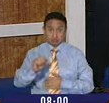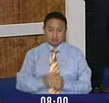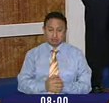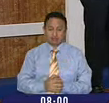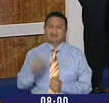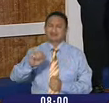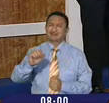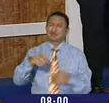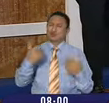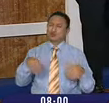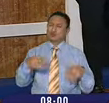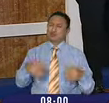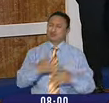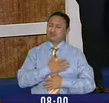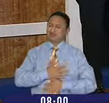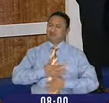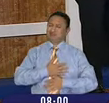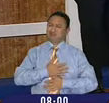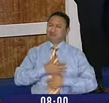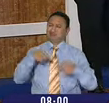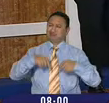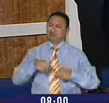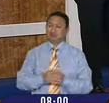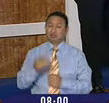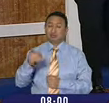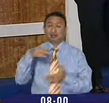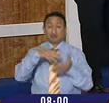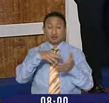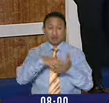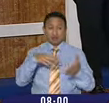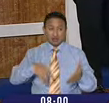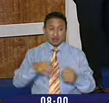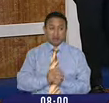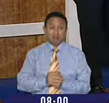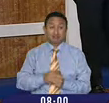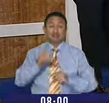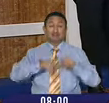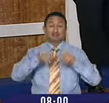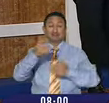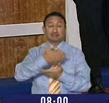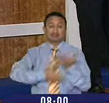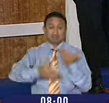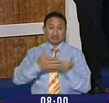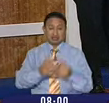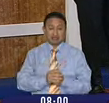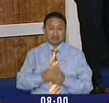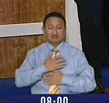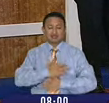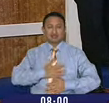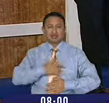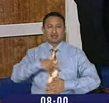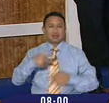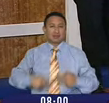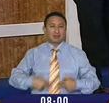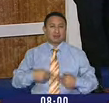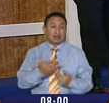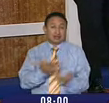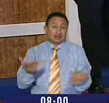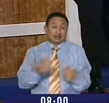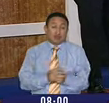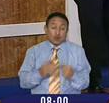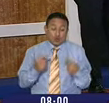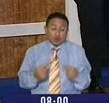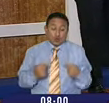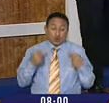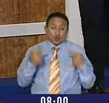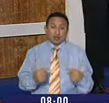sí, lo disfruté. Por ahí, pues, estudiando, compartiendo con amistades, disfrutando de la vida, como usted dice, un día al lado.